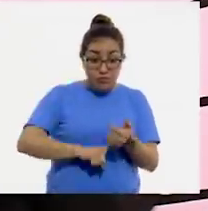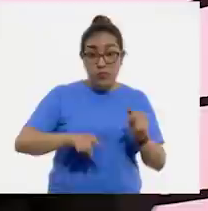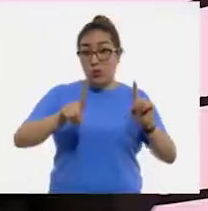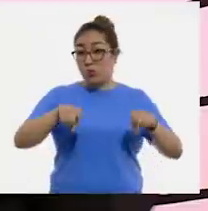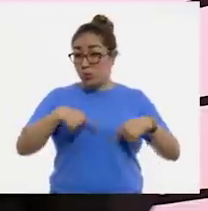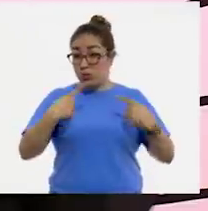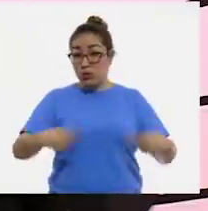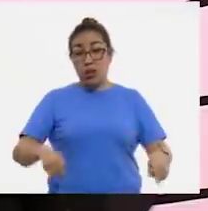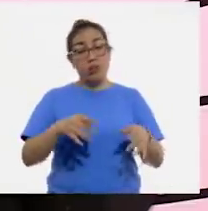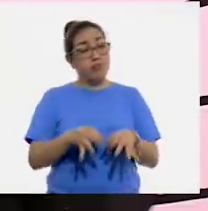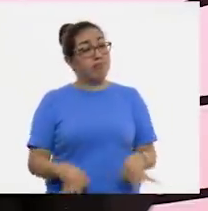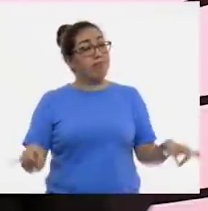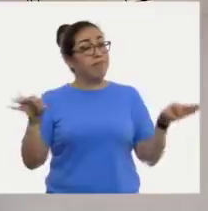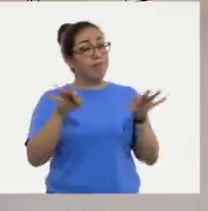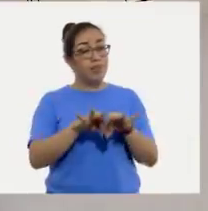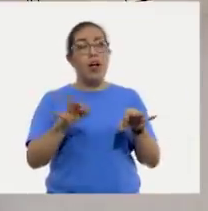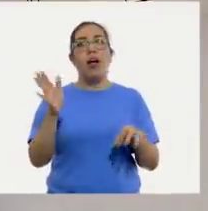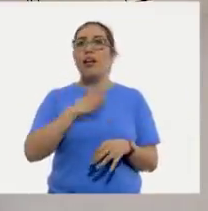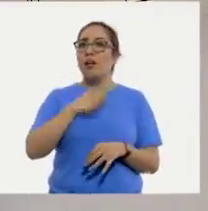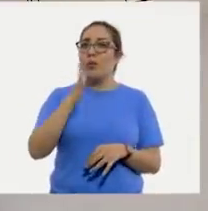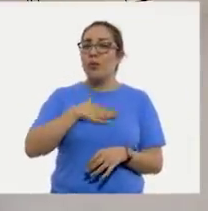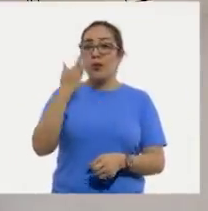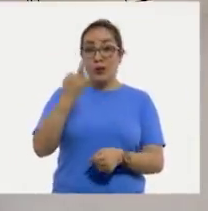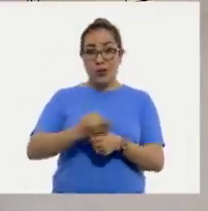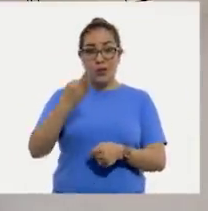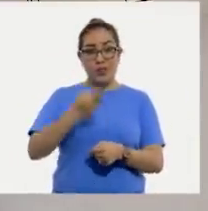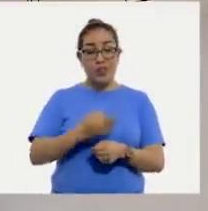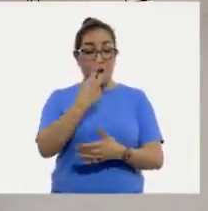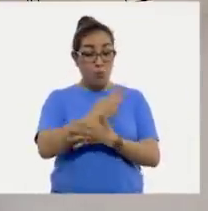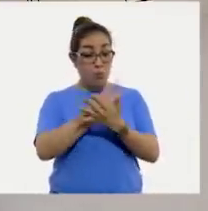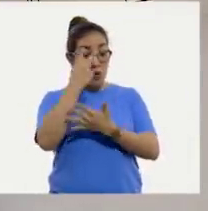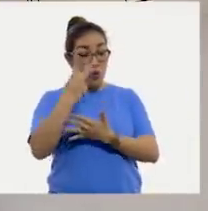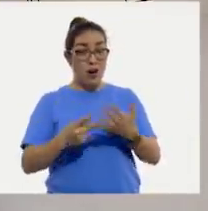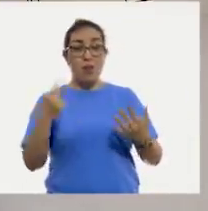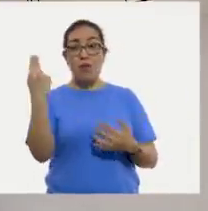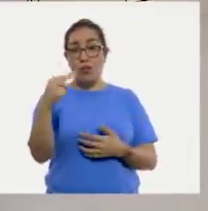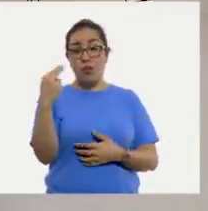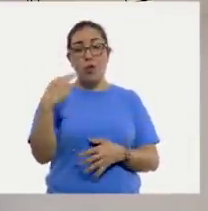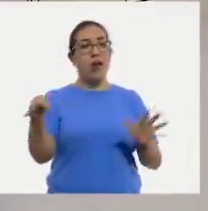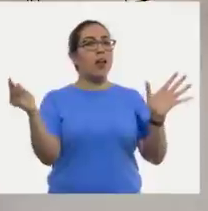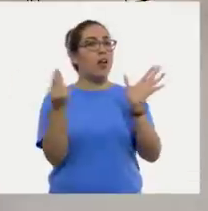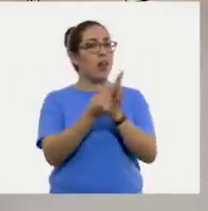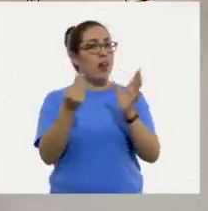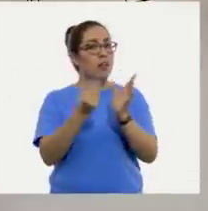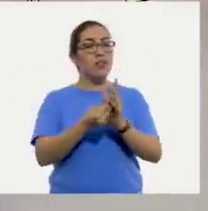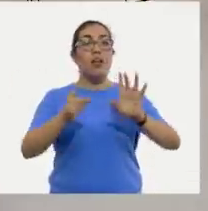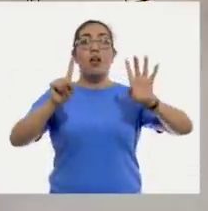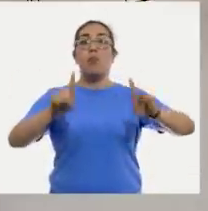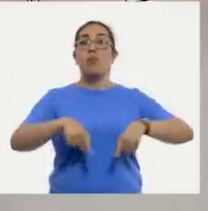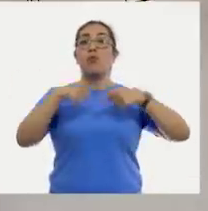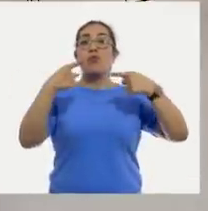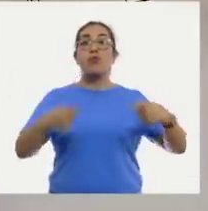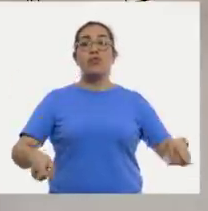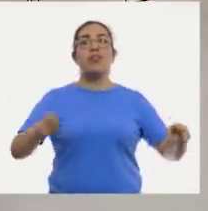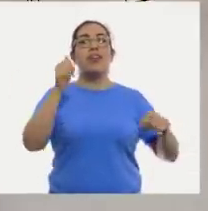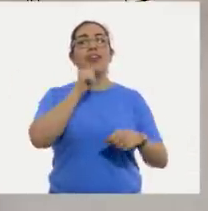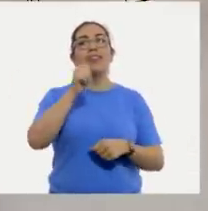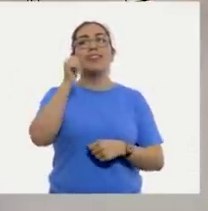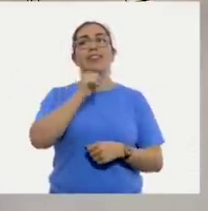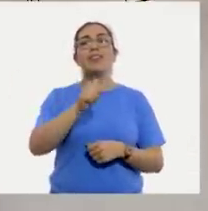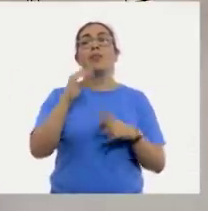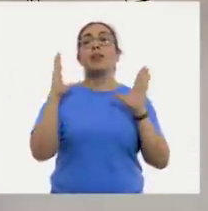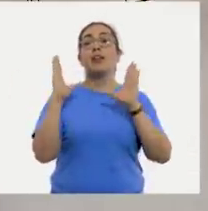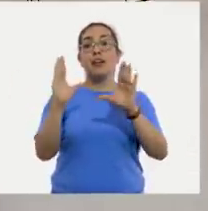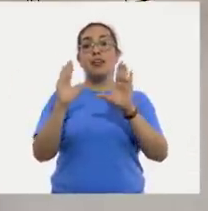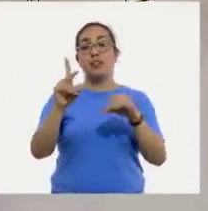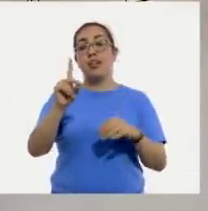fundamentales. Pues qué bueno, porque fíjate que tenemos una sección en el programa que es una clase de música que siempre nos va a traer David y cada día